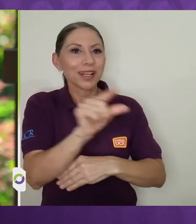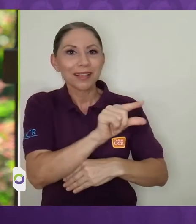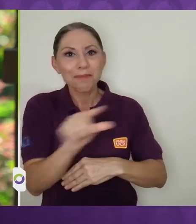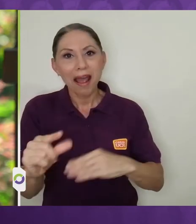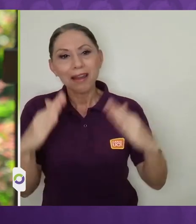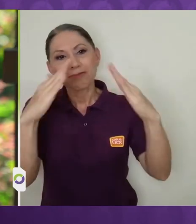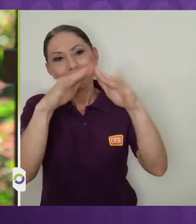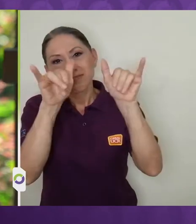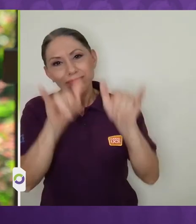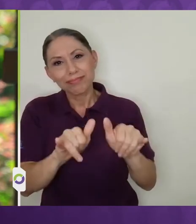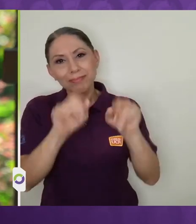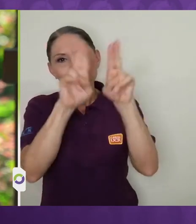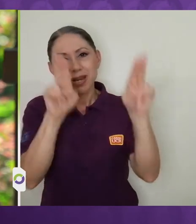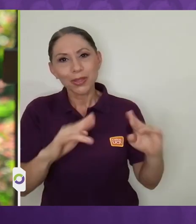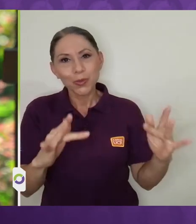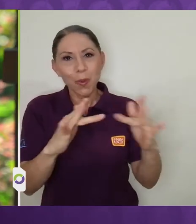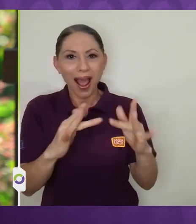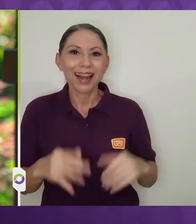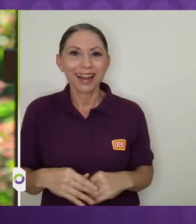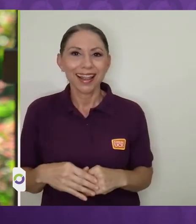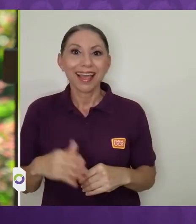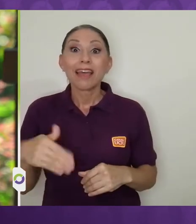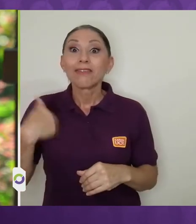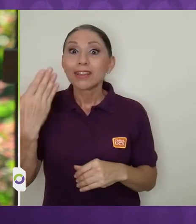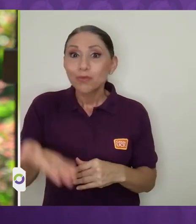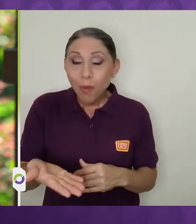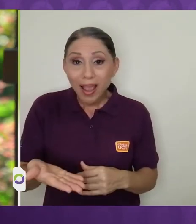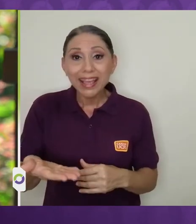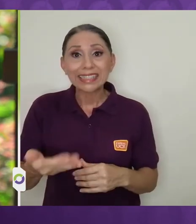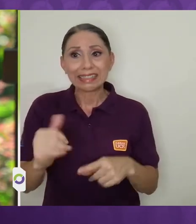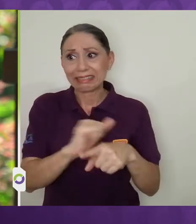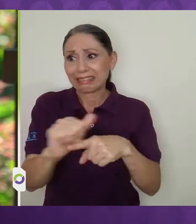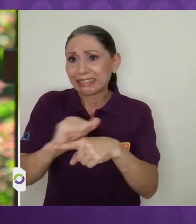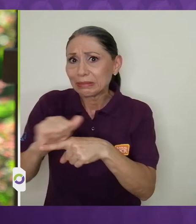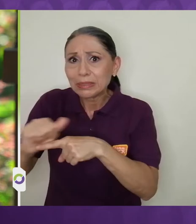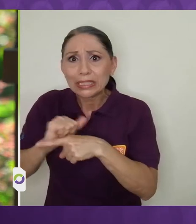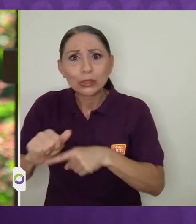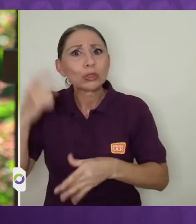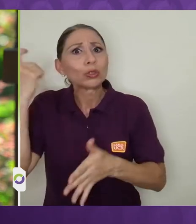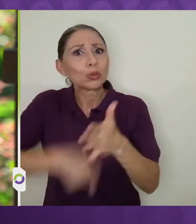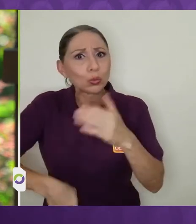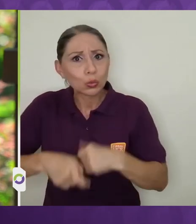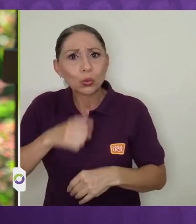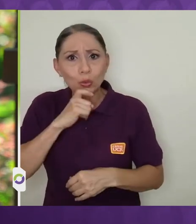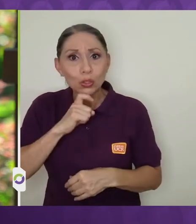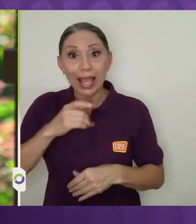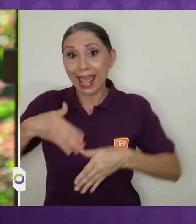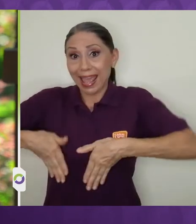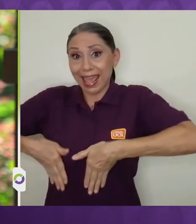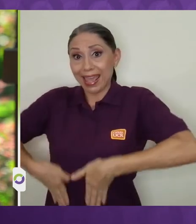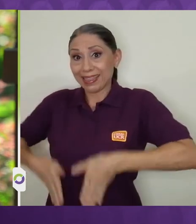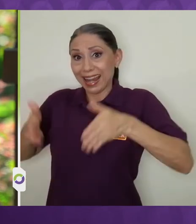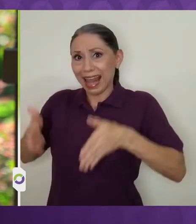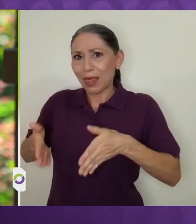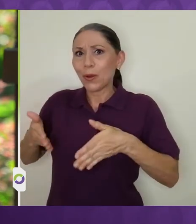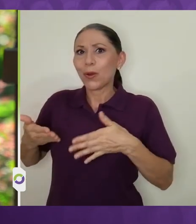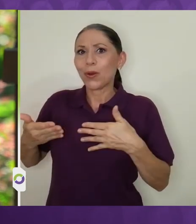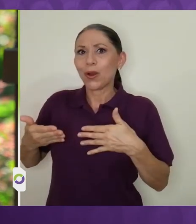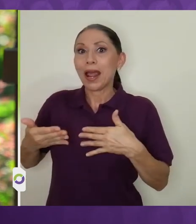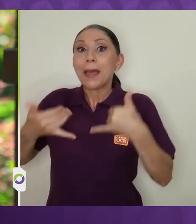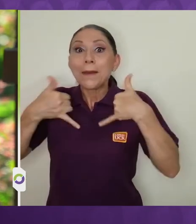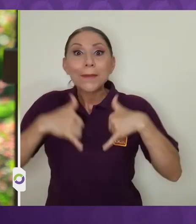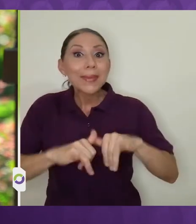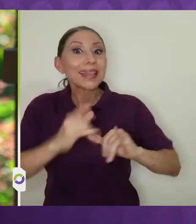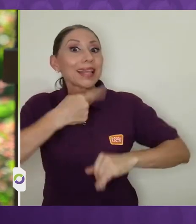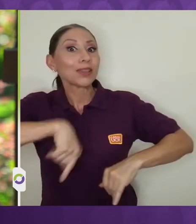virtual. Entonces fue un juego ahí de entrenamiento bastante duro. Entonces mi entrenador tuvo el trabajo de,